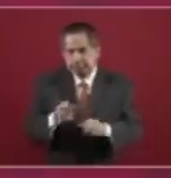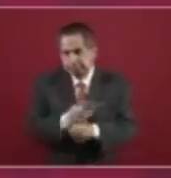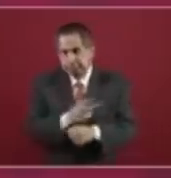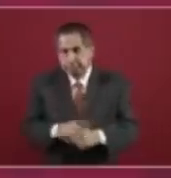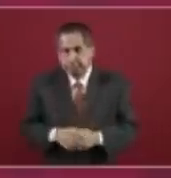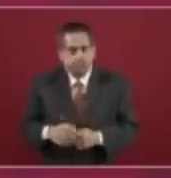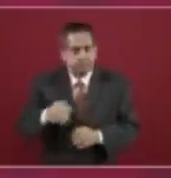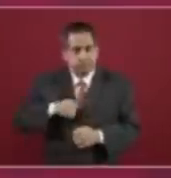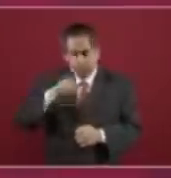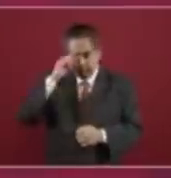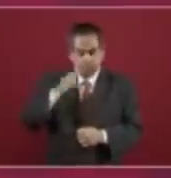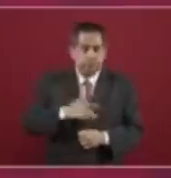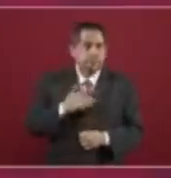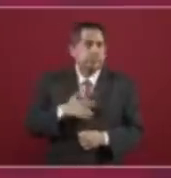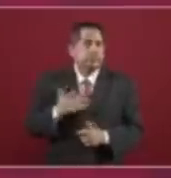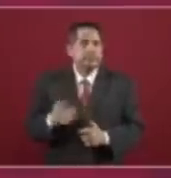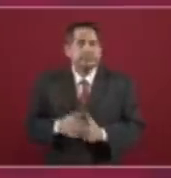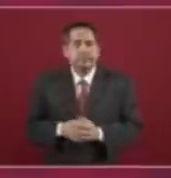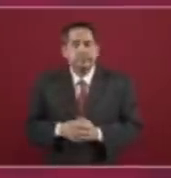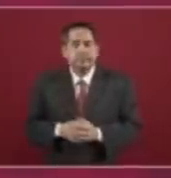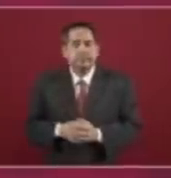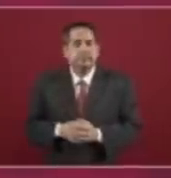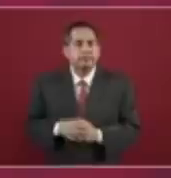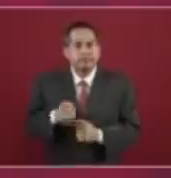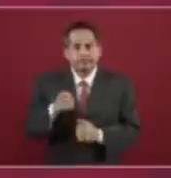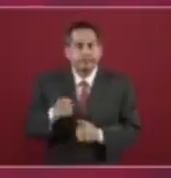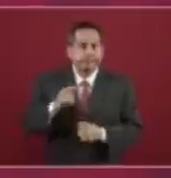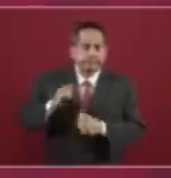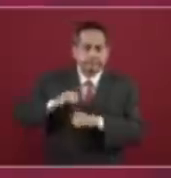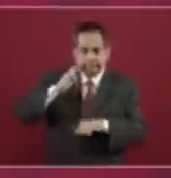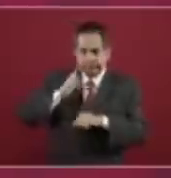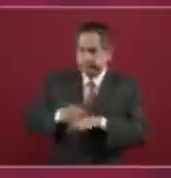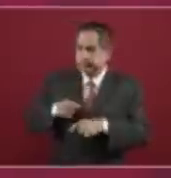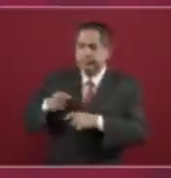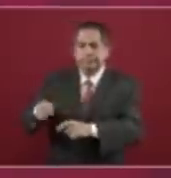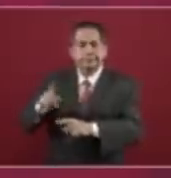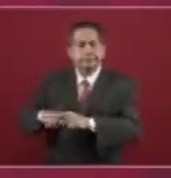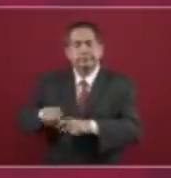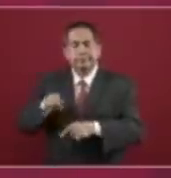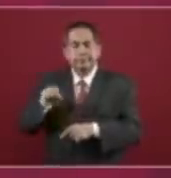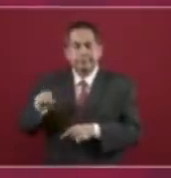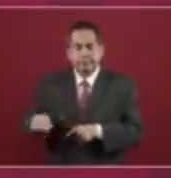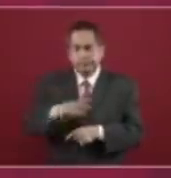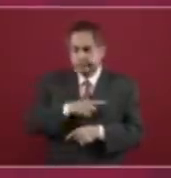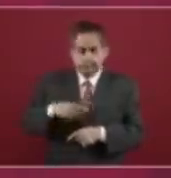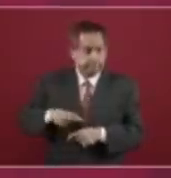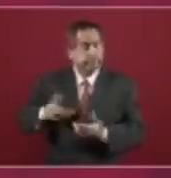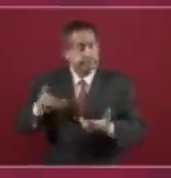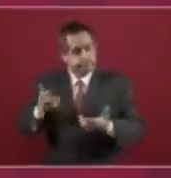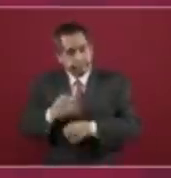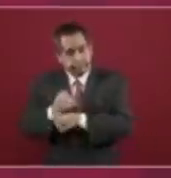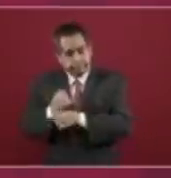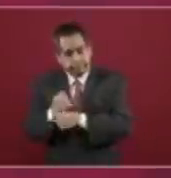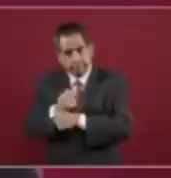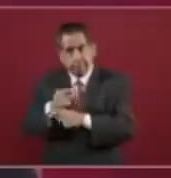Yo considero que esto puede corresponder y se debe estar haciendo,